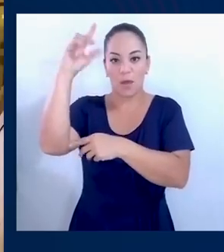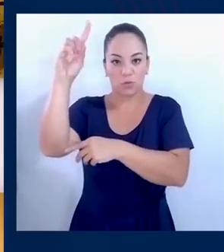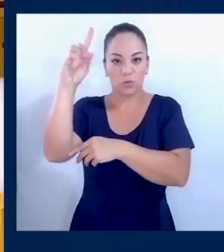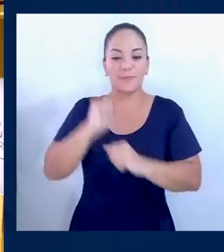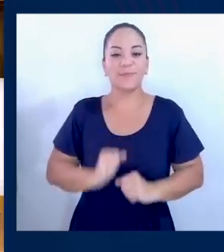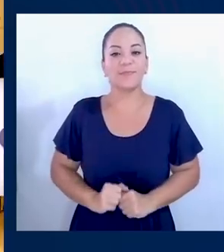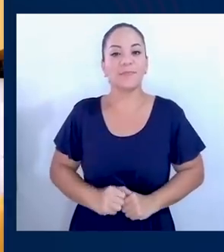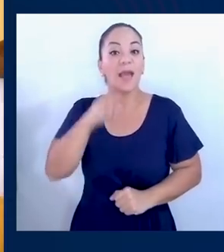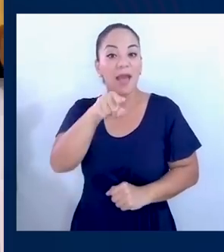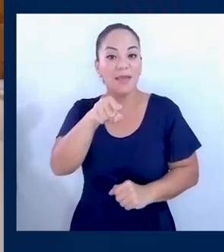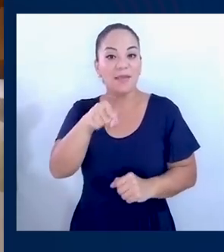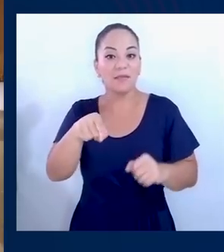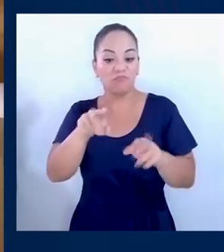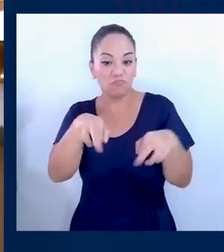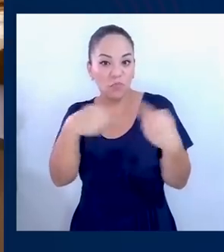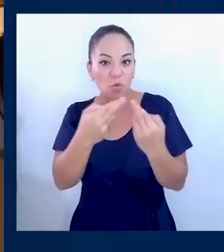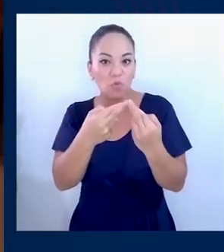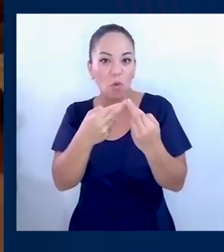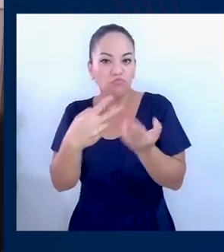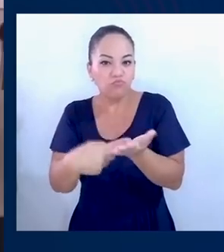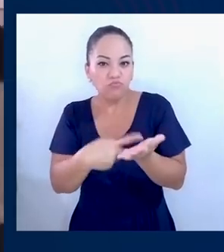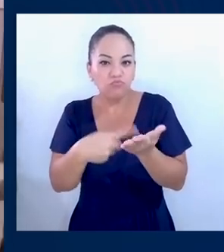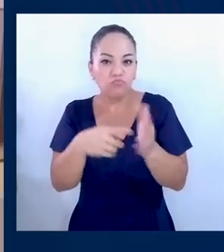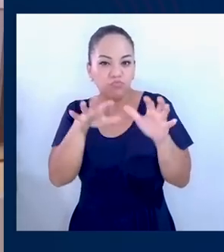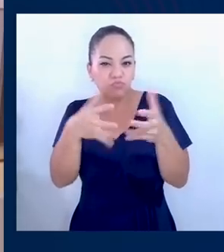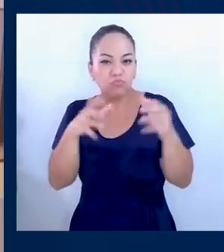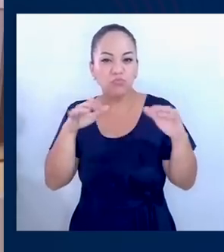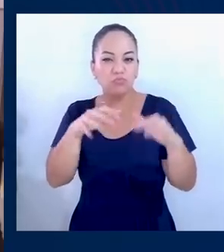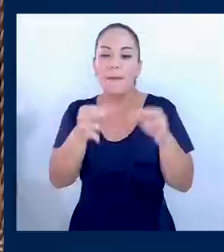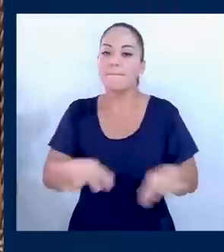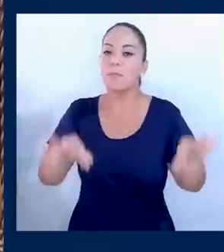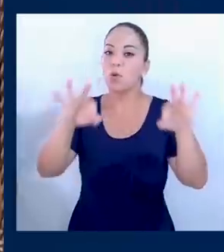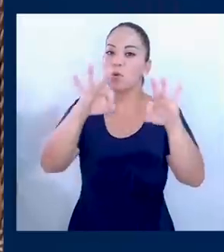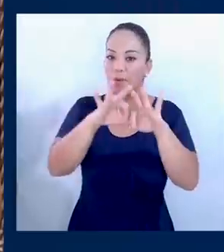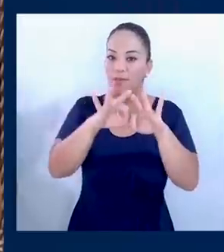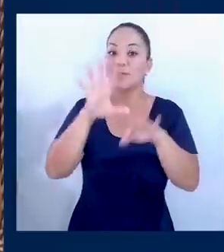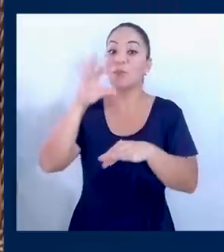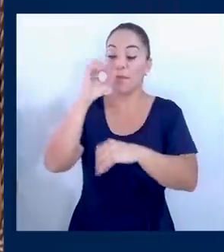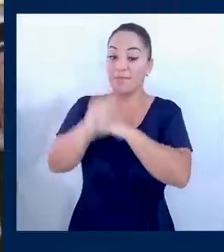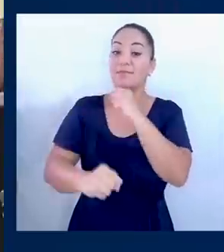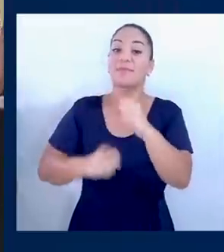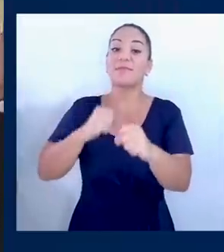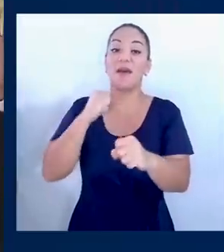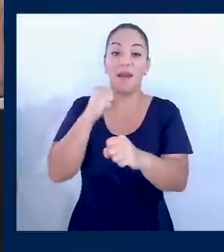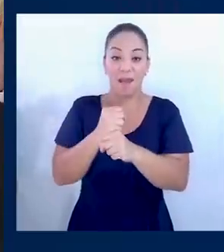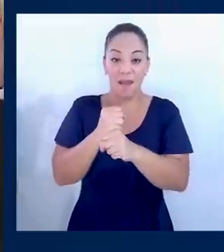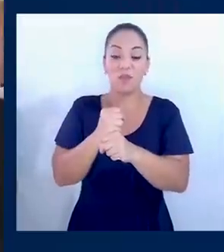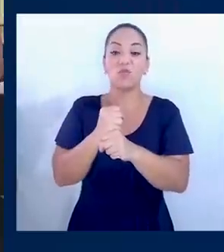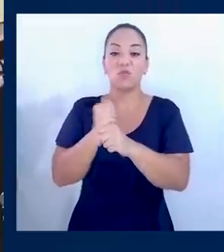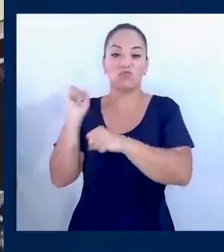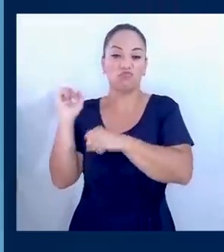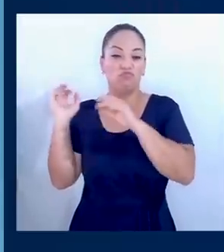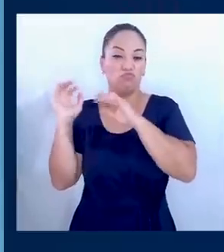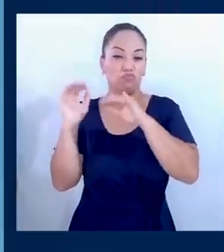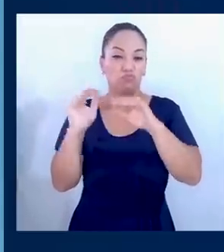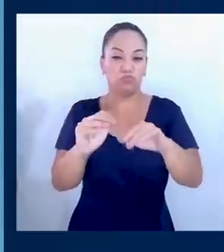foro no es algo menor. Es un foro que por más de 50 años ha reunido a jefes de Estado,